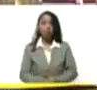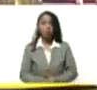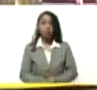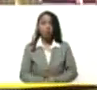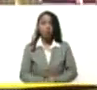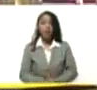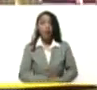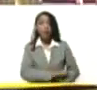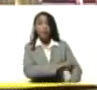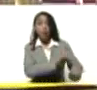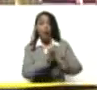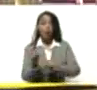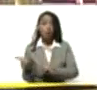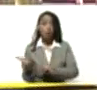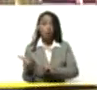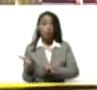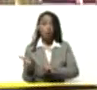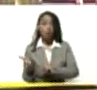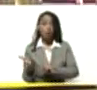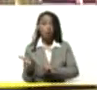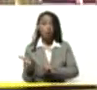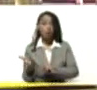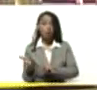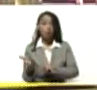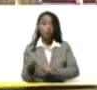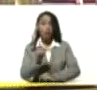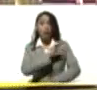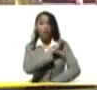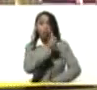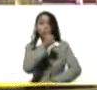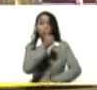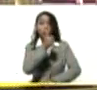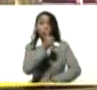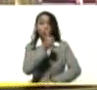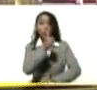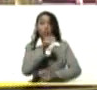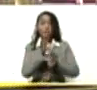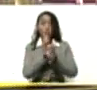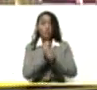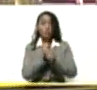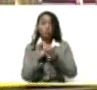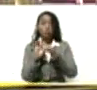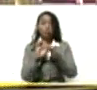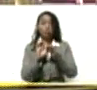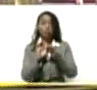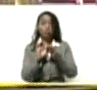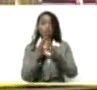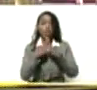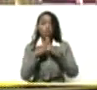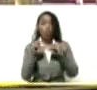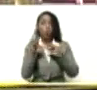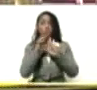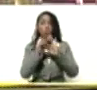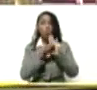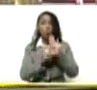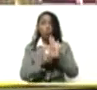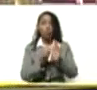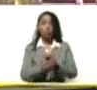Y de ahí la dirección férreamente unido a todos los niveles.